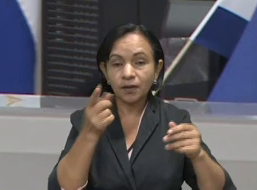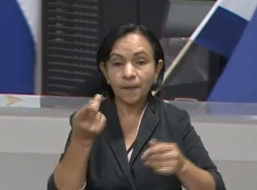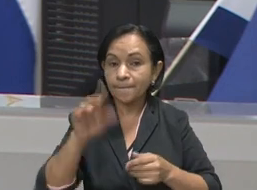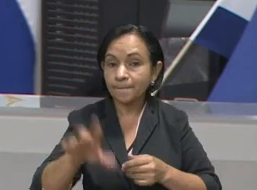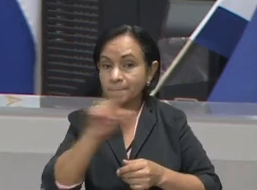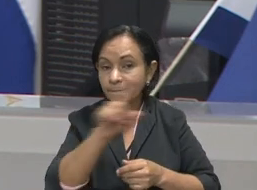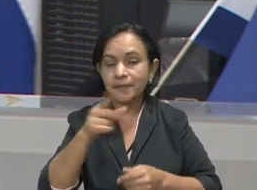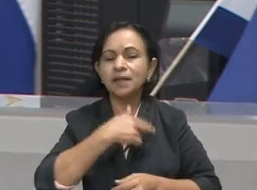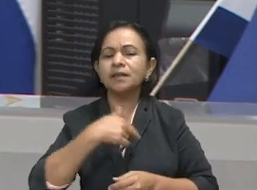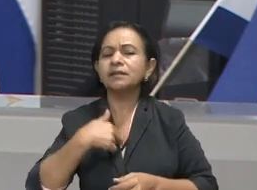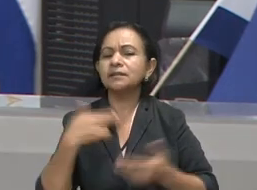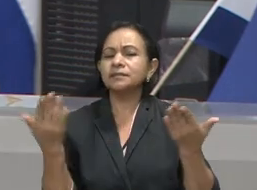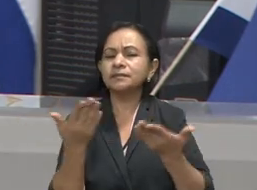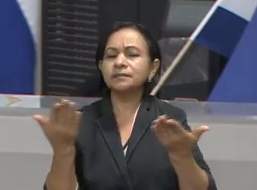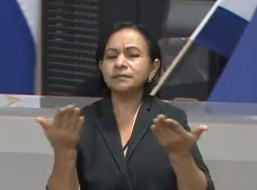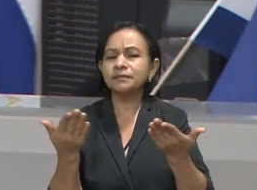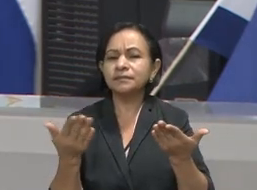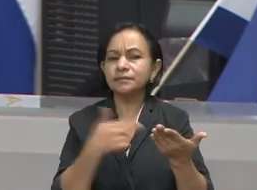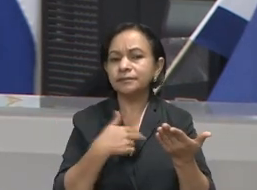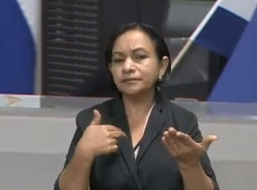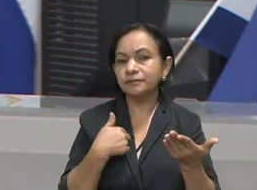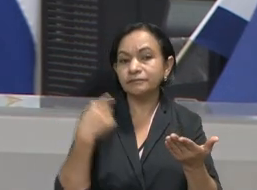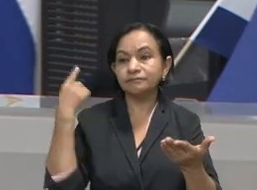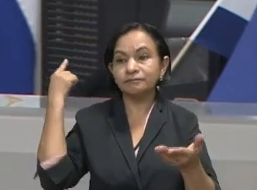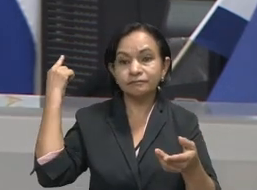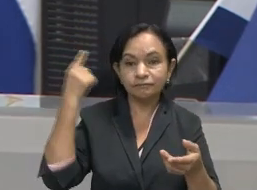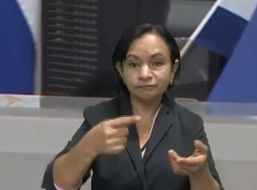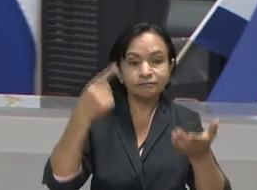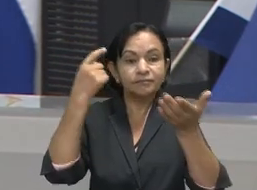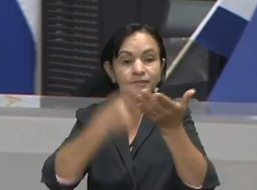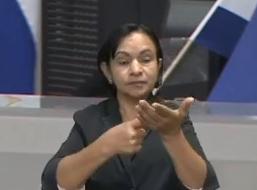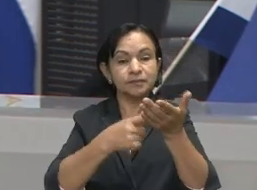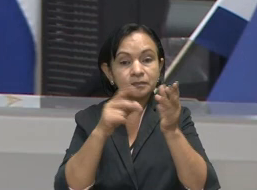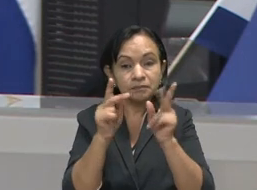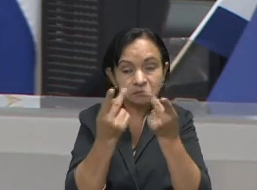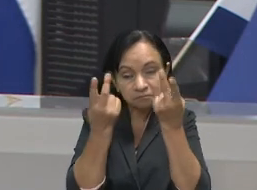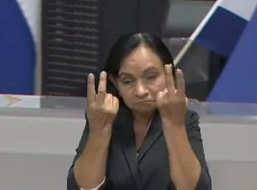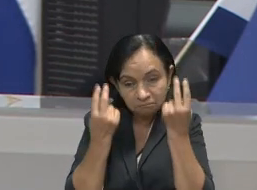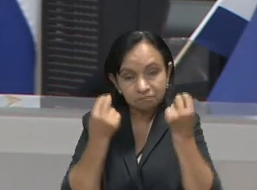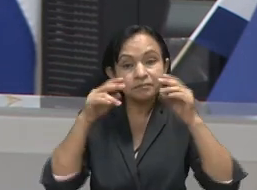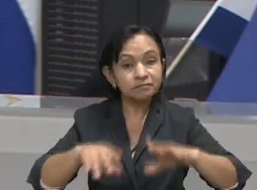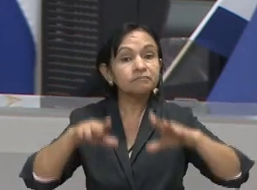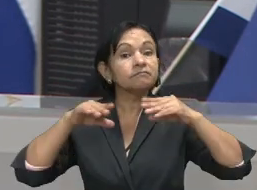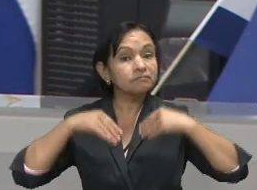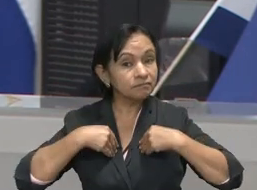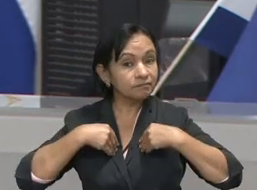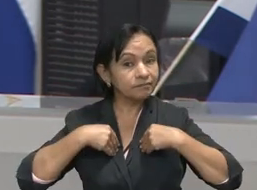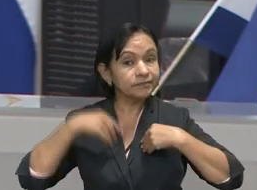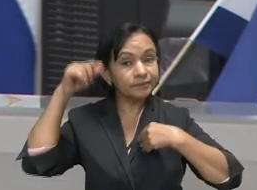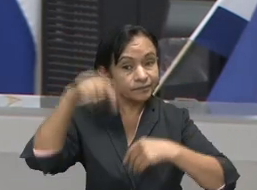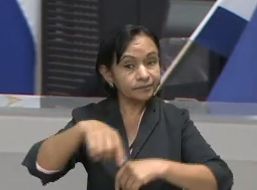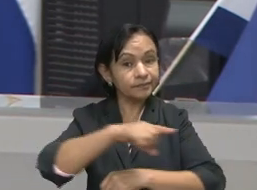Ahora lo hacen a través de sanciones para someter a nuestros pueblos. Pero